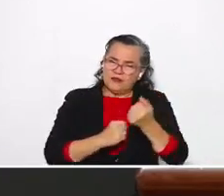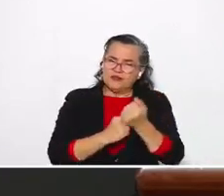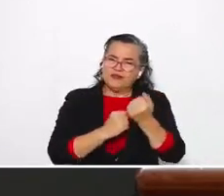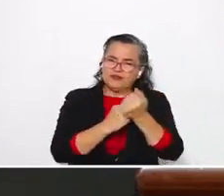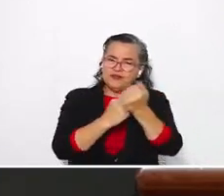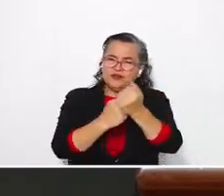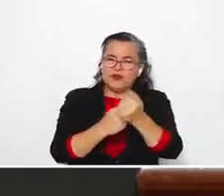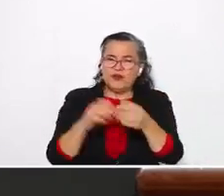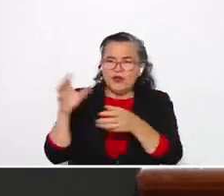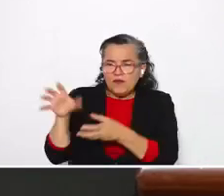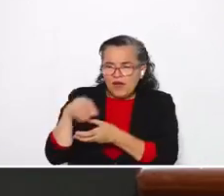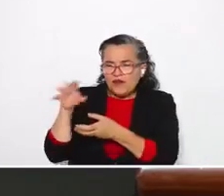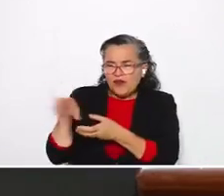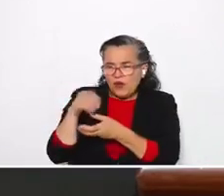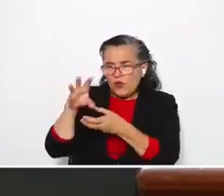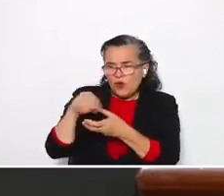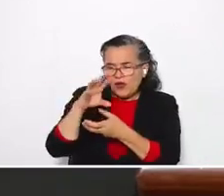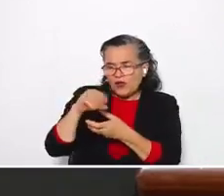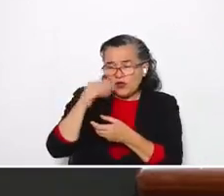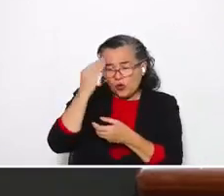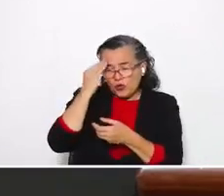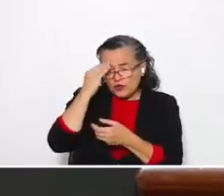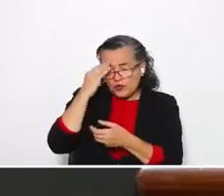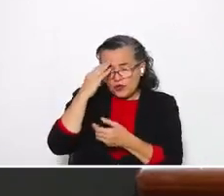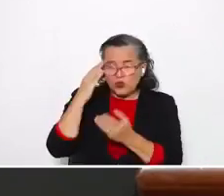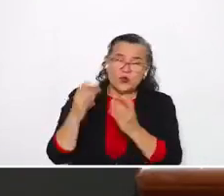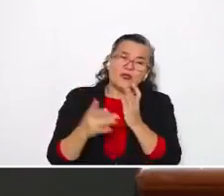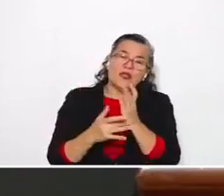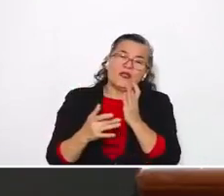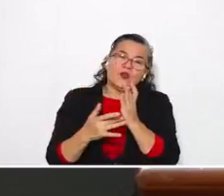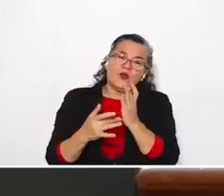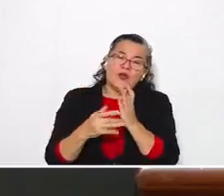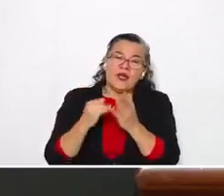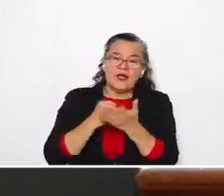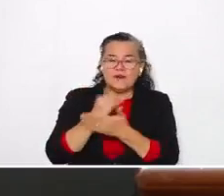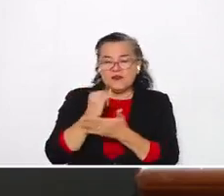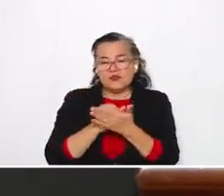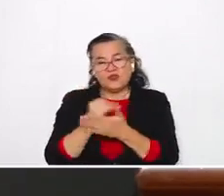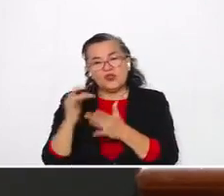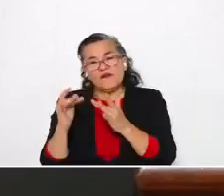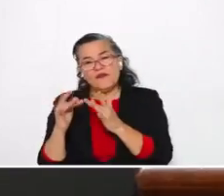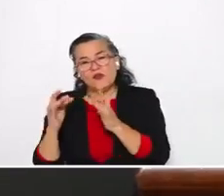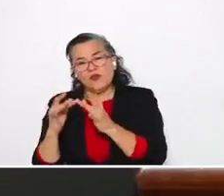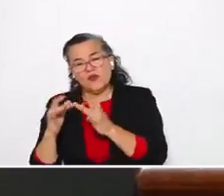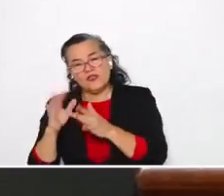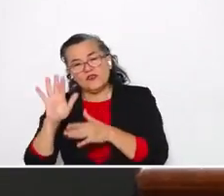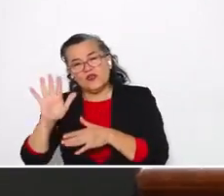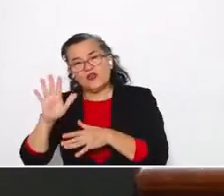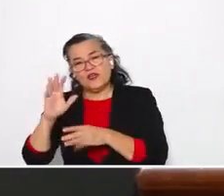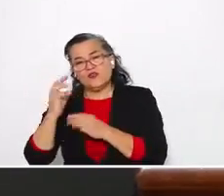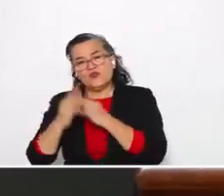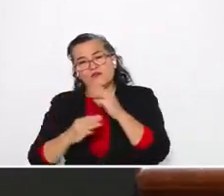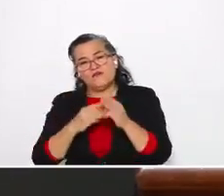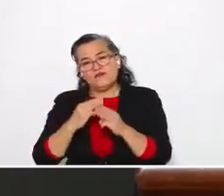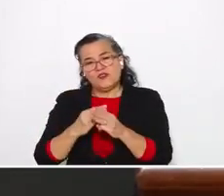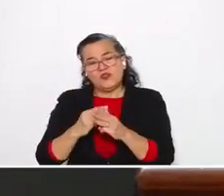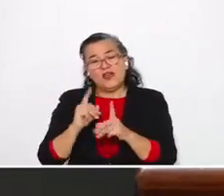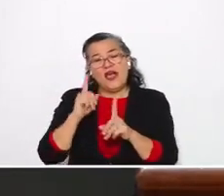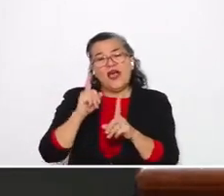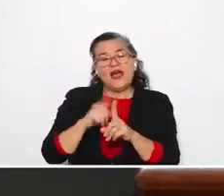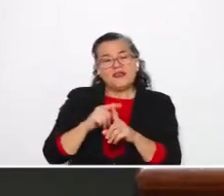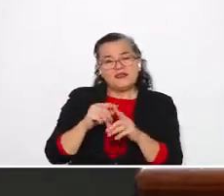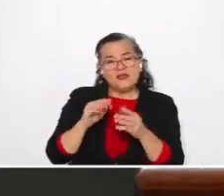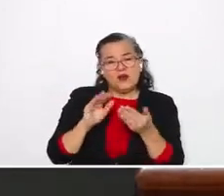reúnen conocimiento, tecnología, investigación y vinculación en sus misiones hasta con las